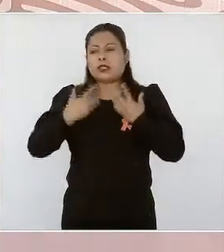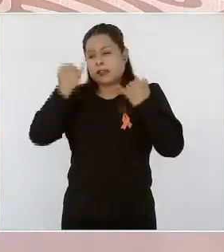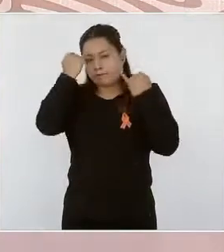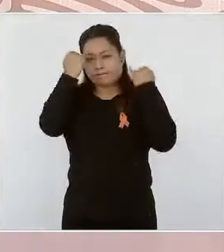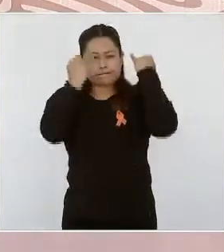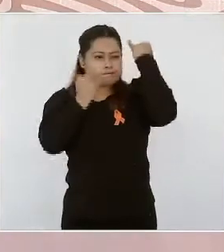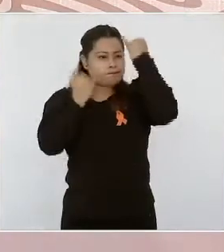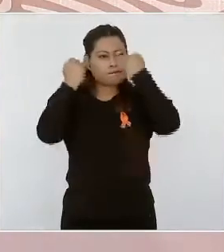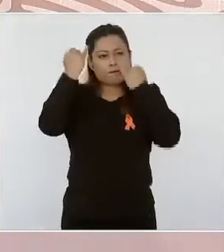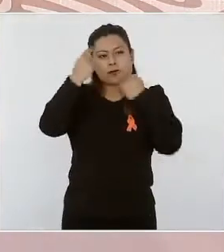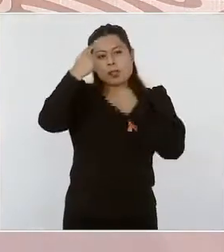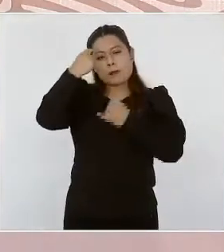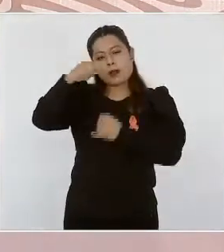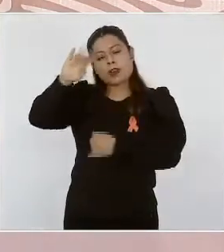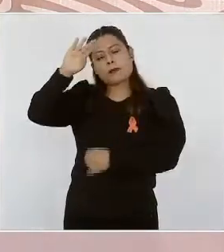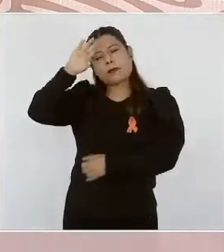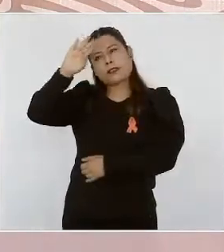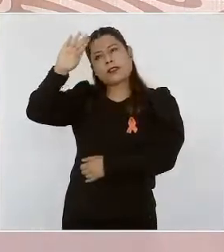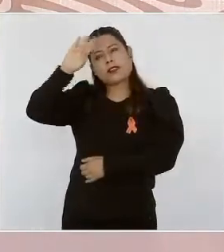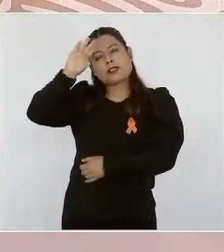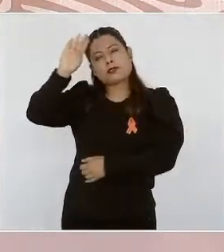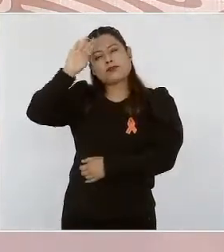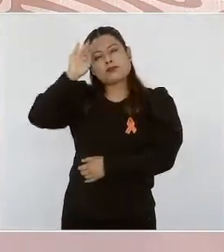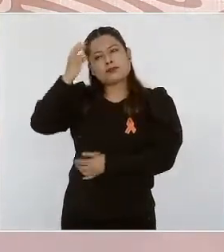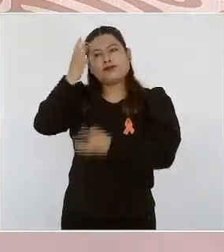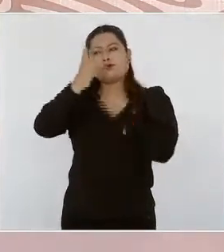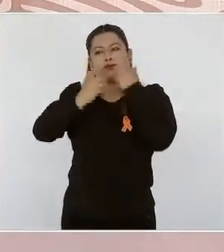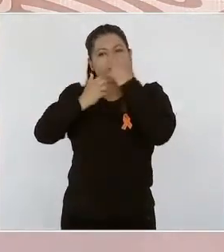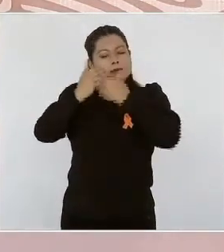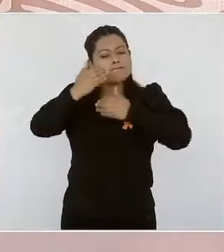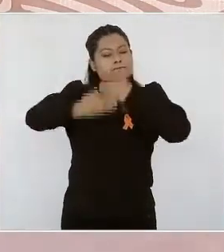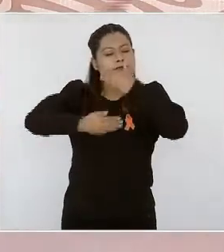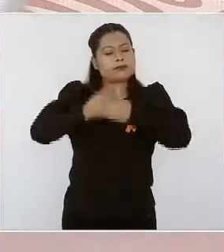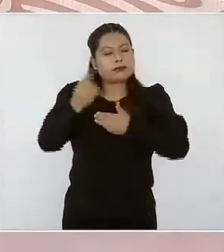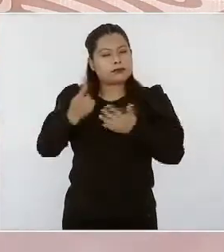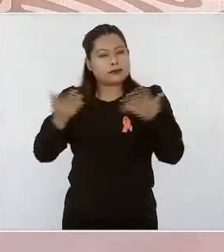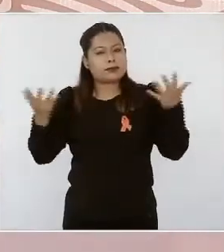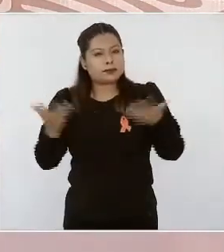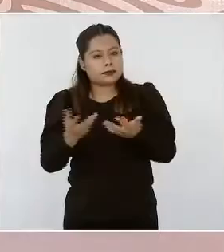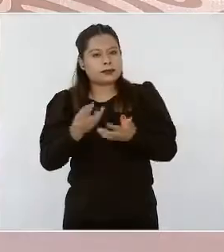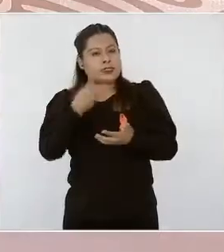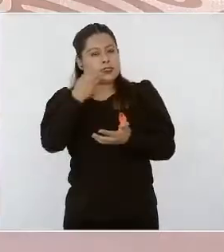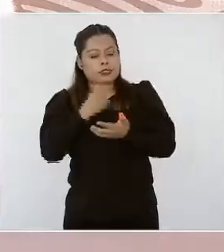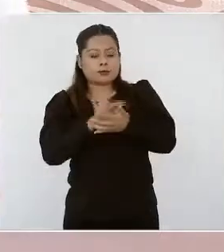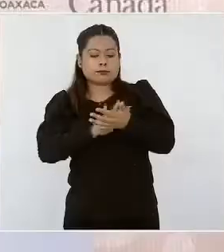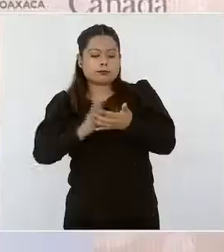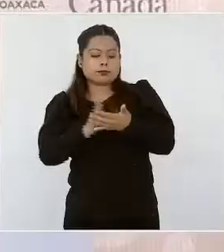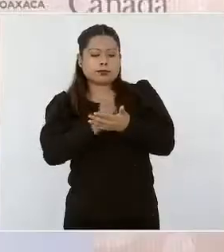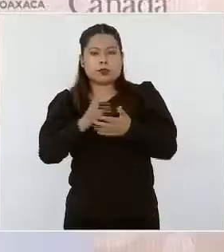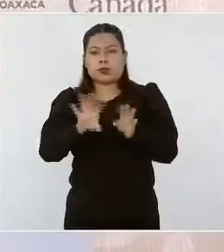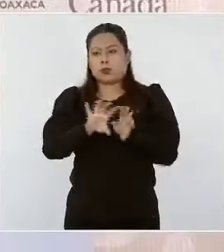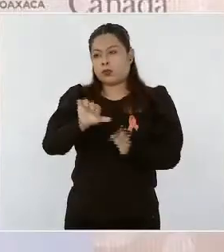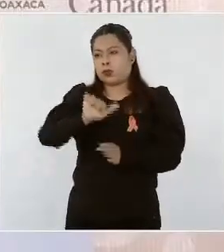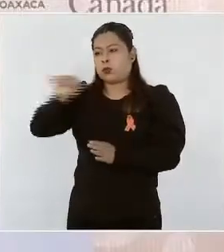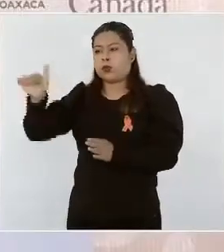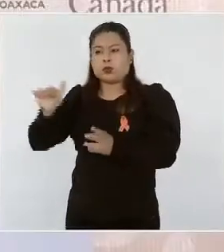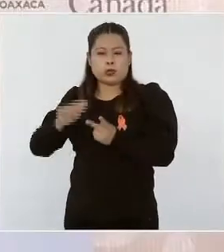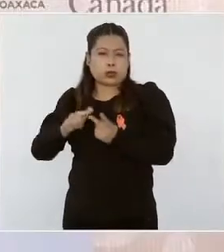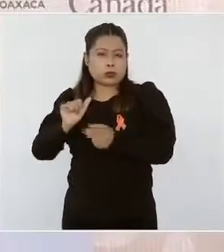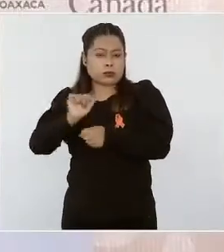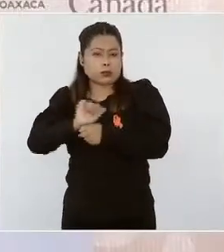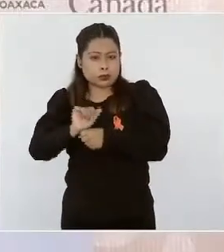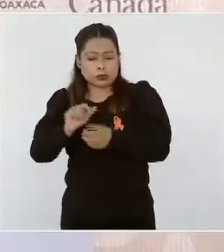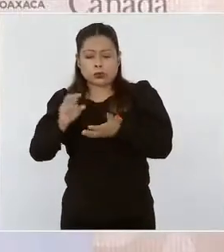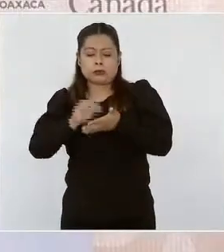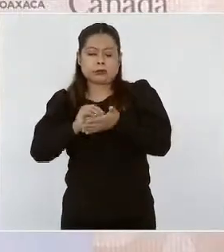ideas para reflexionar, para pensar, para innovar. Y entonces leer otras biografías como la de Steve Jobs